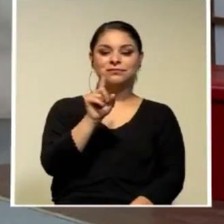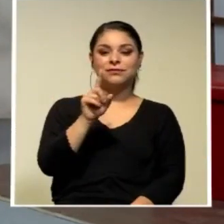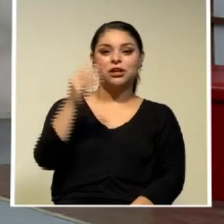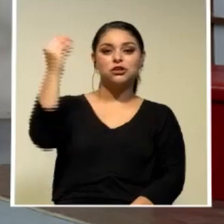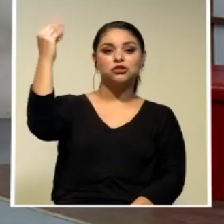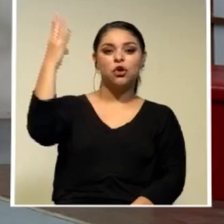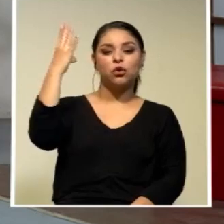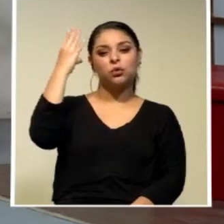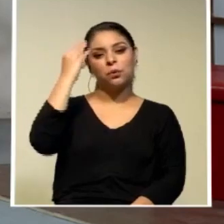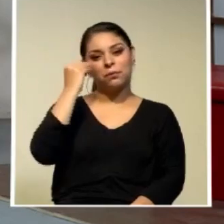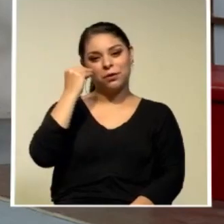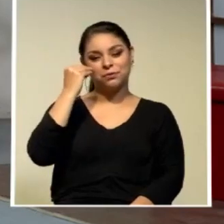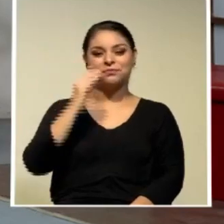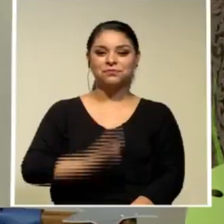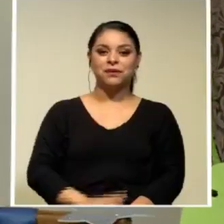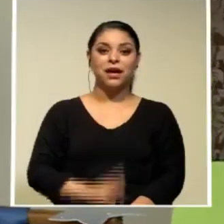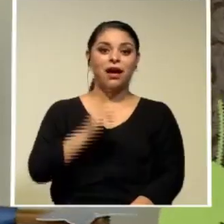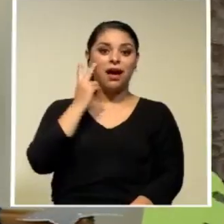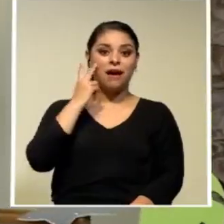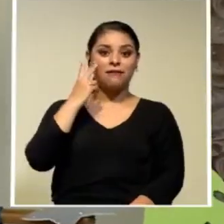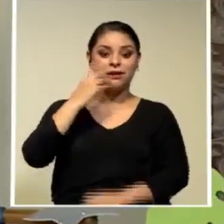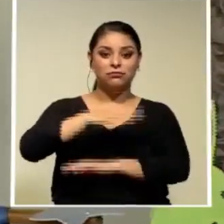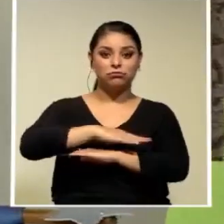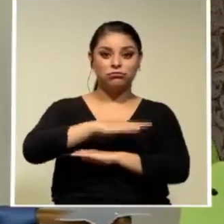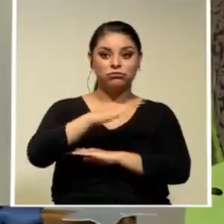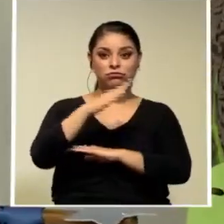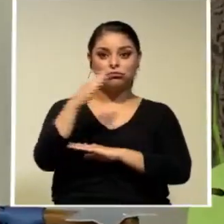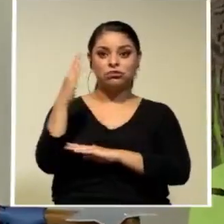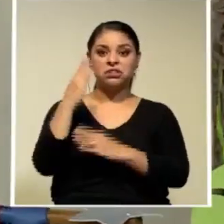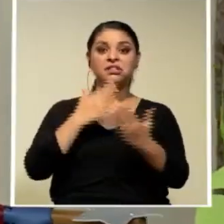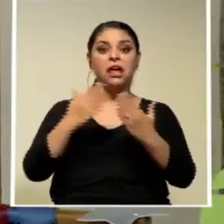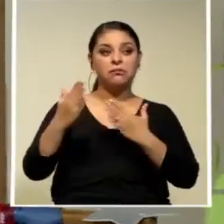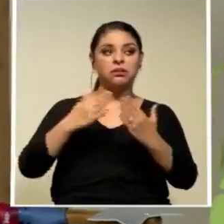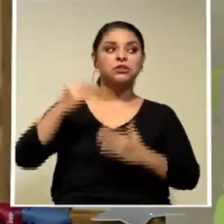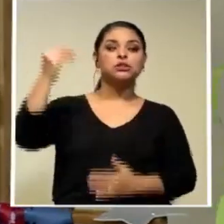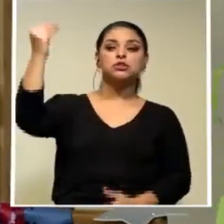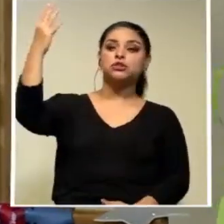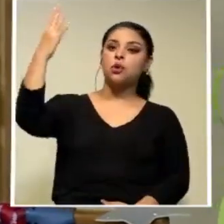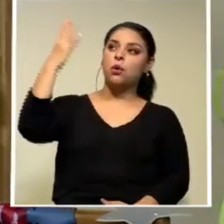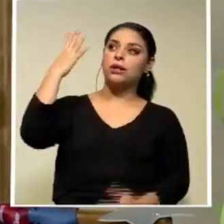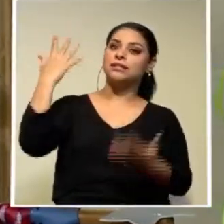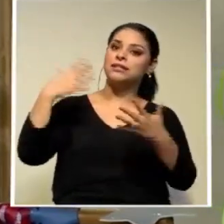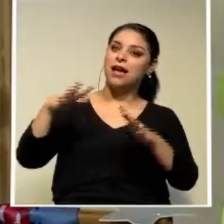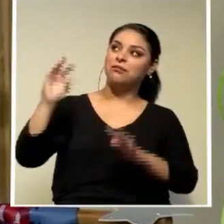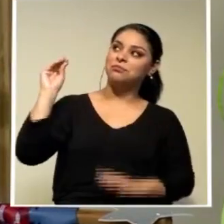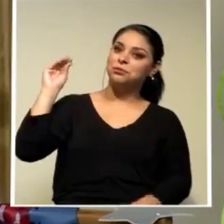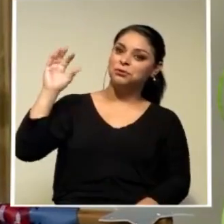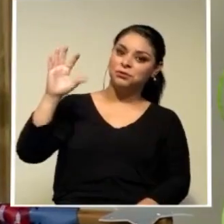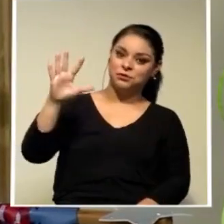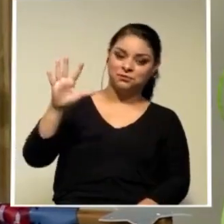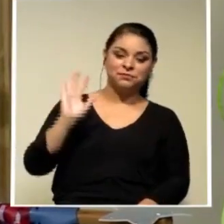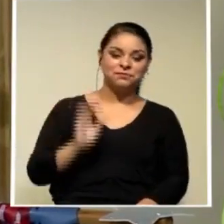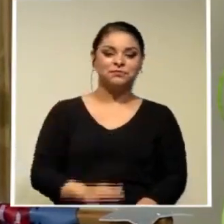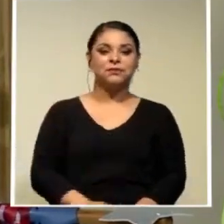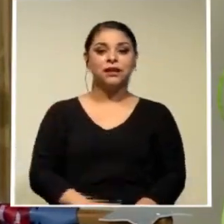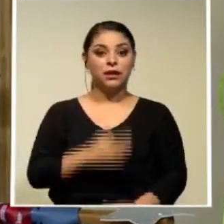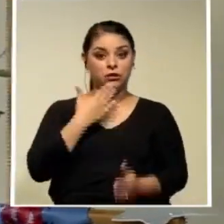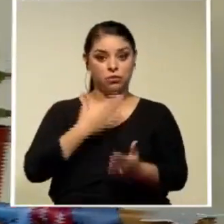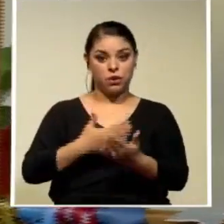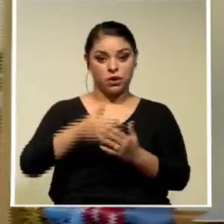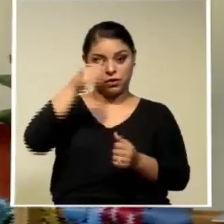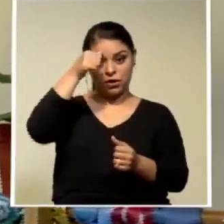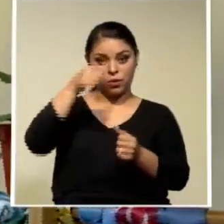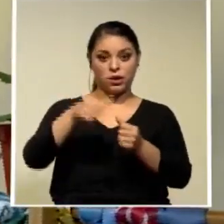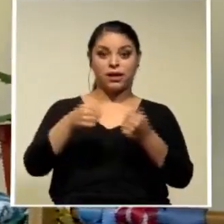medio dormidillo. Vamos a ver qué pasa si de aquí a que el programa acabe, el señor sol ya salió por ahí. Y bueno, tenemos nuestro reto de la semana,